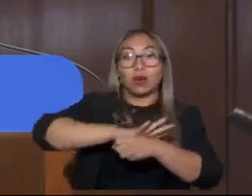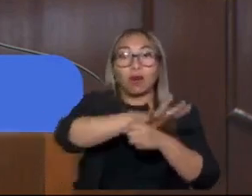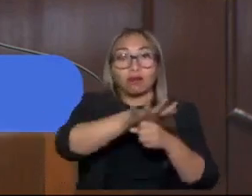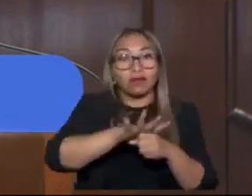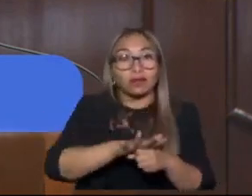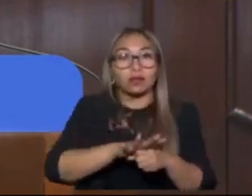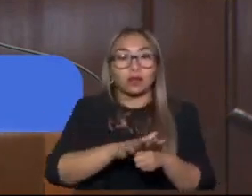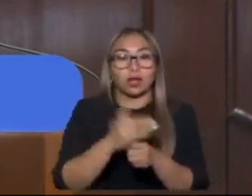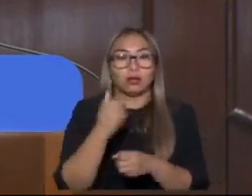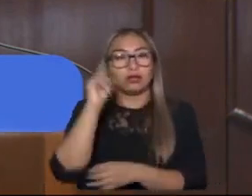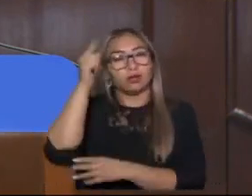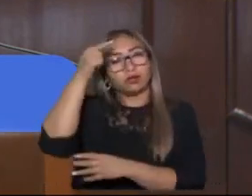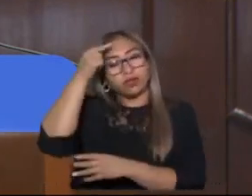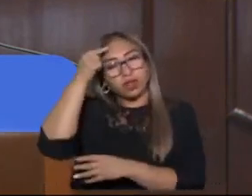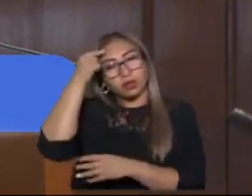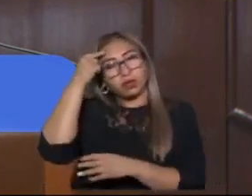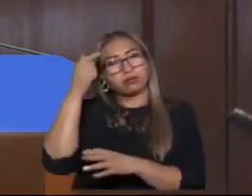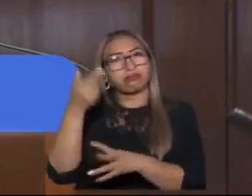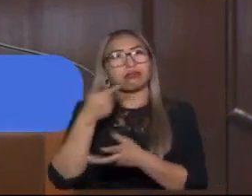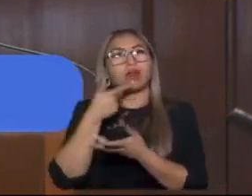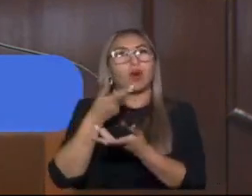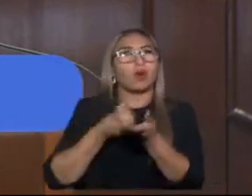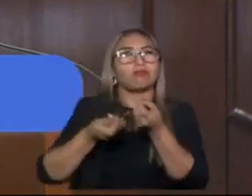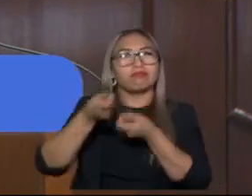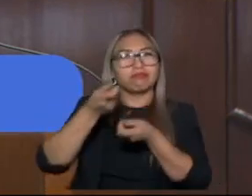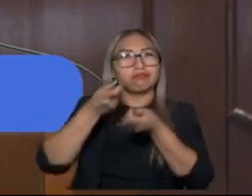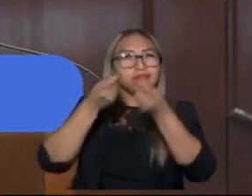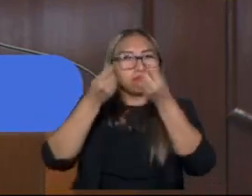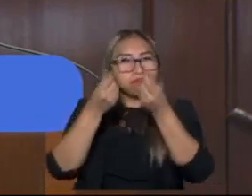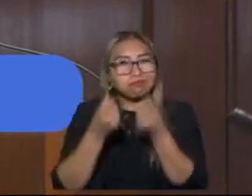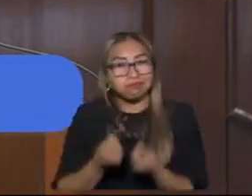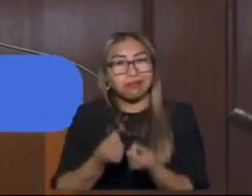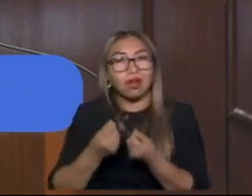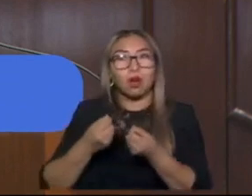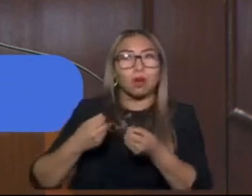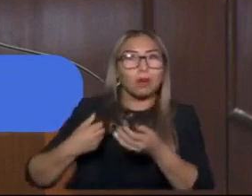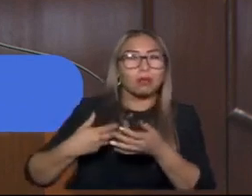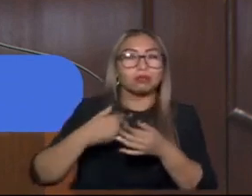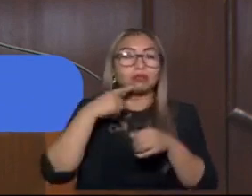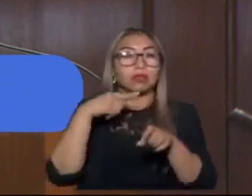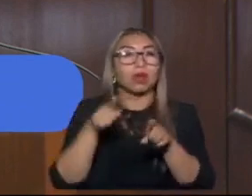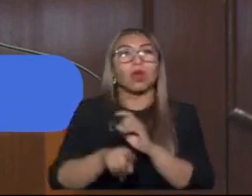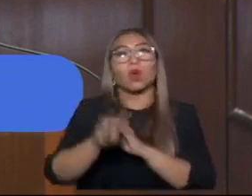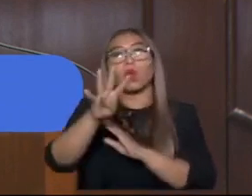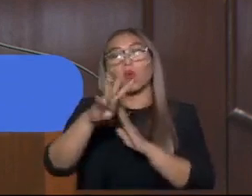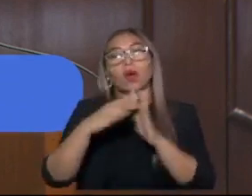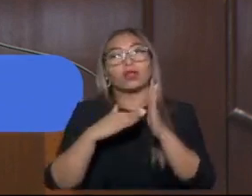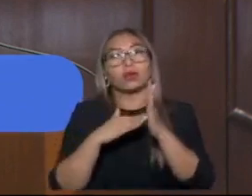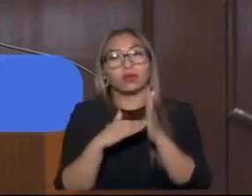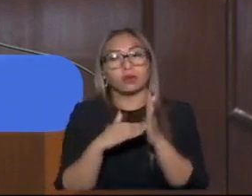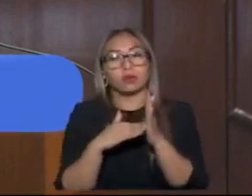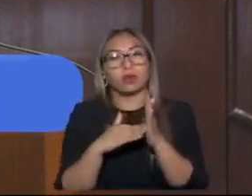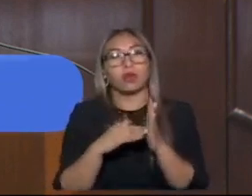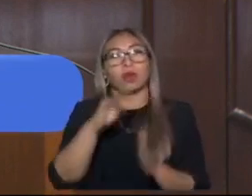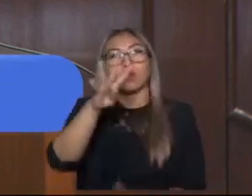central dejó de recibir ingresos corrientes por